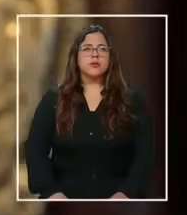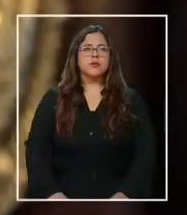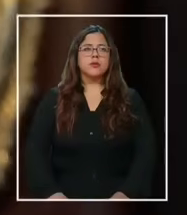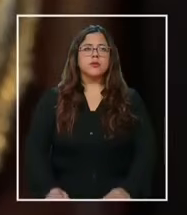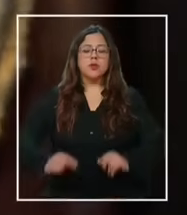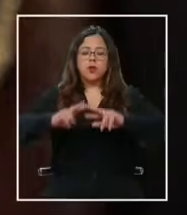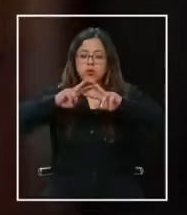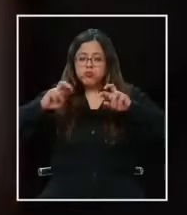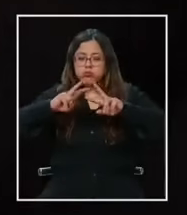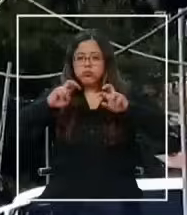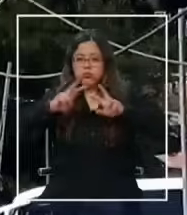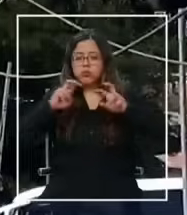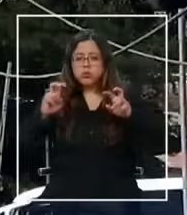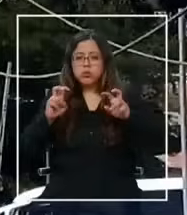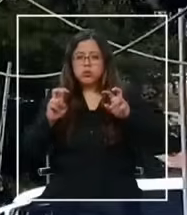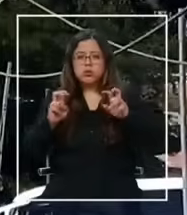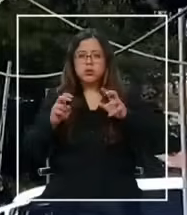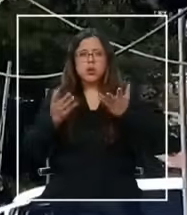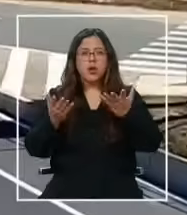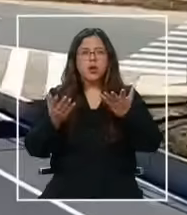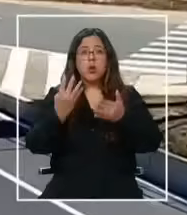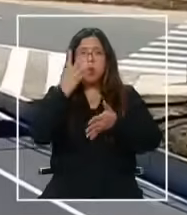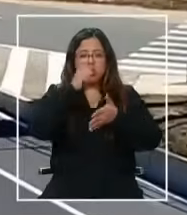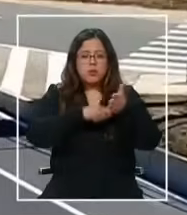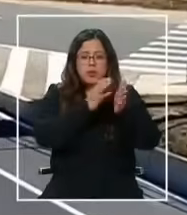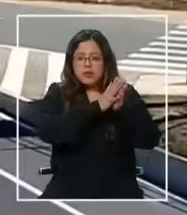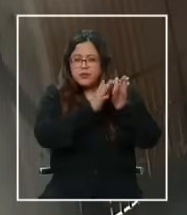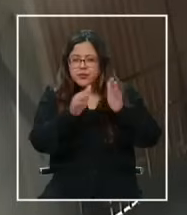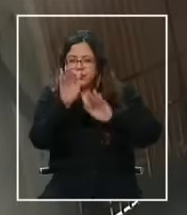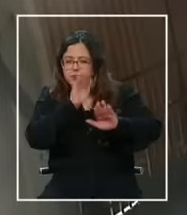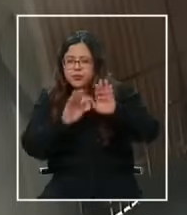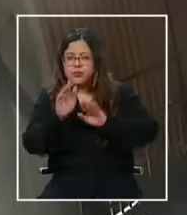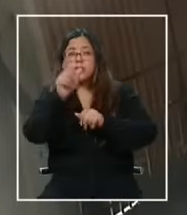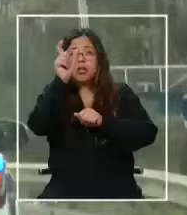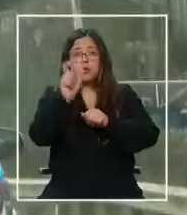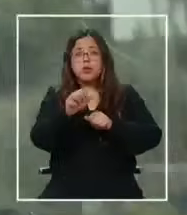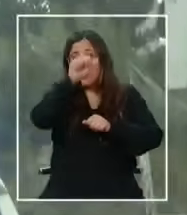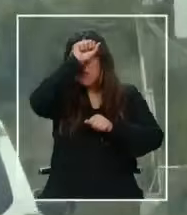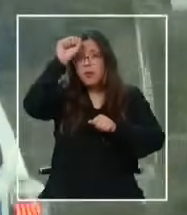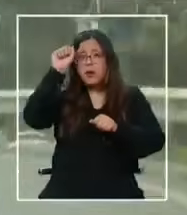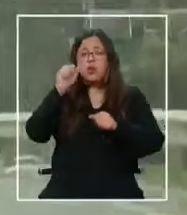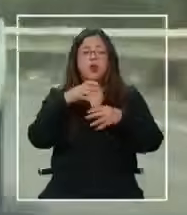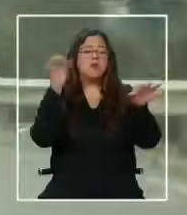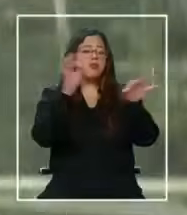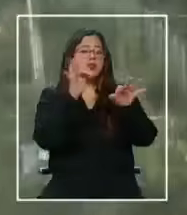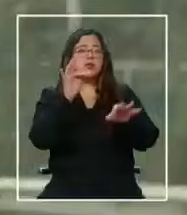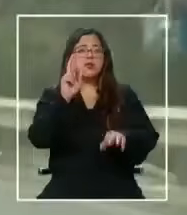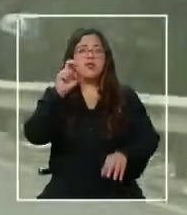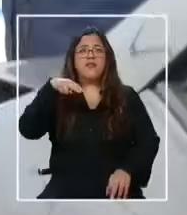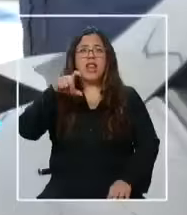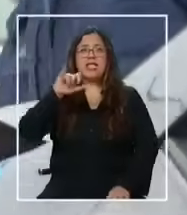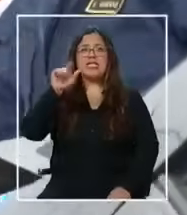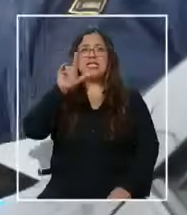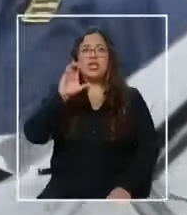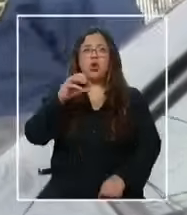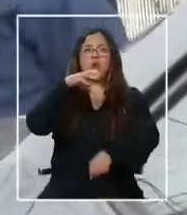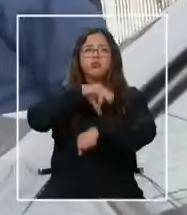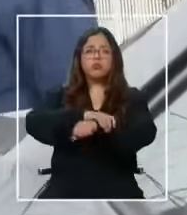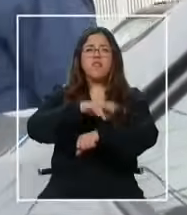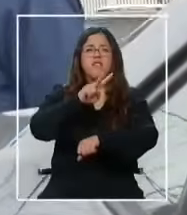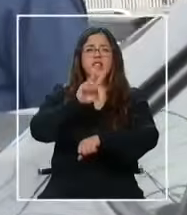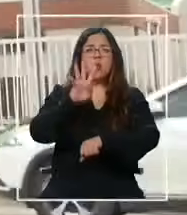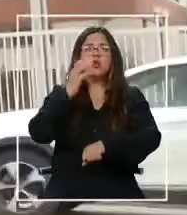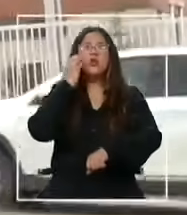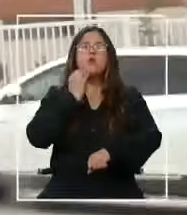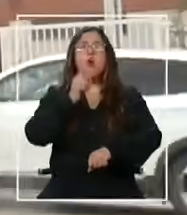la investigación fue tan prolija durante casi 4 meses que el propio bombero confesó Francisco mondaca Fue capturado el 24 de